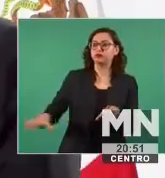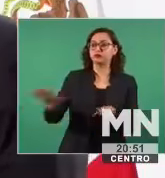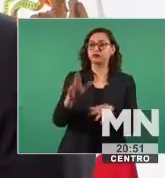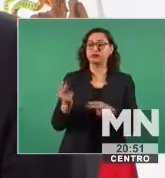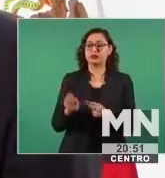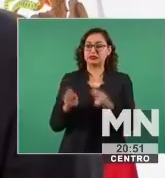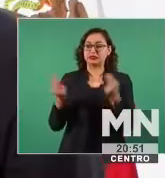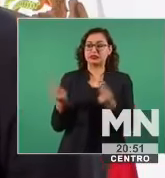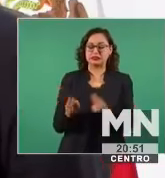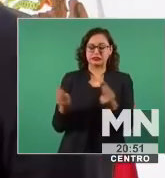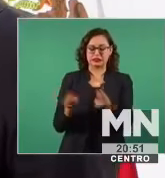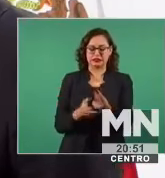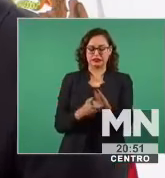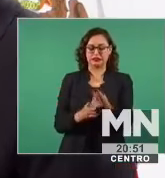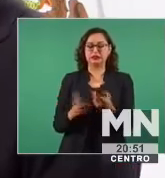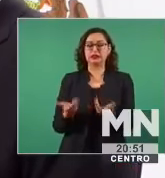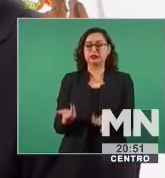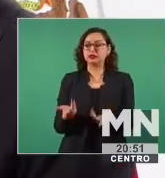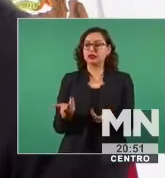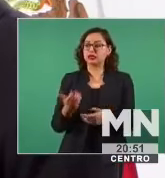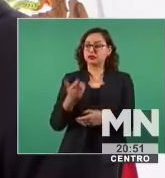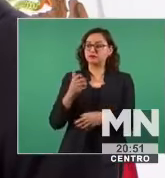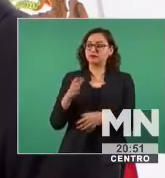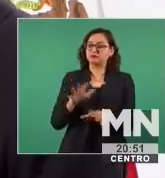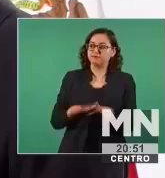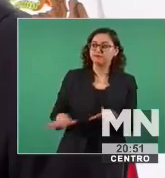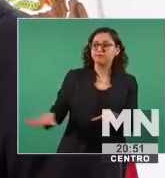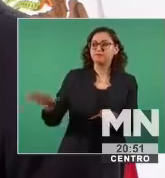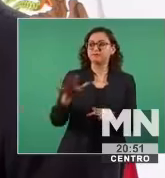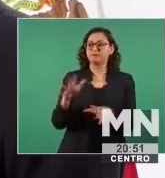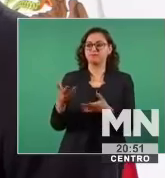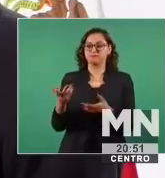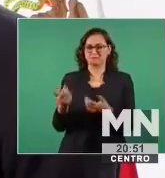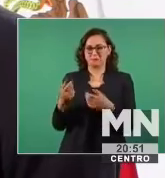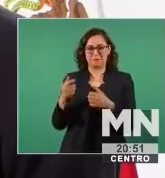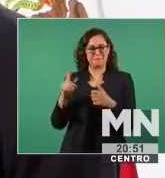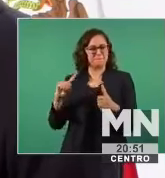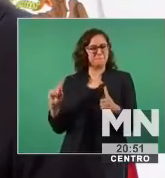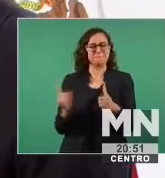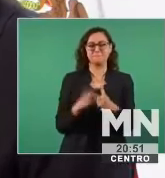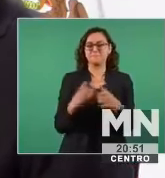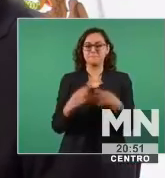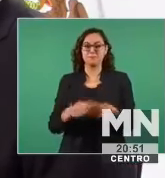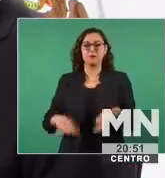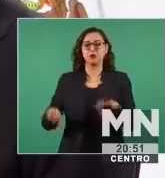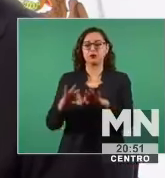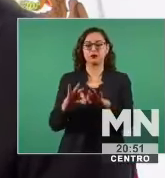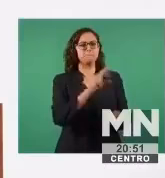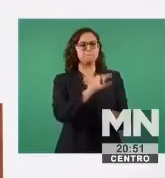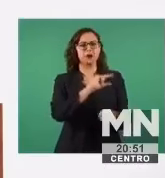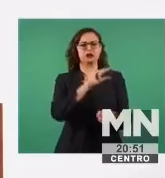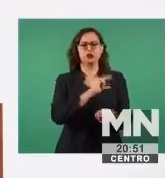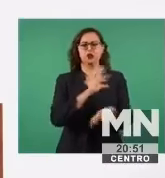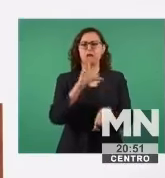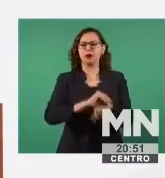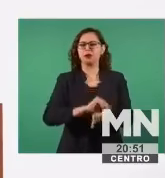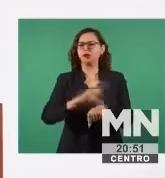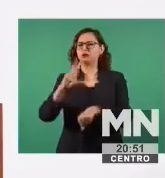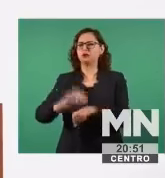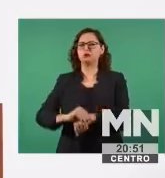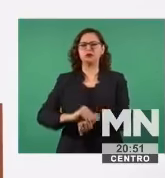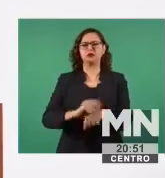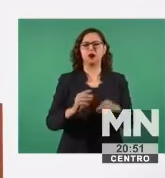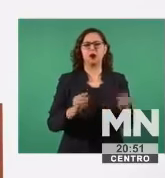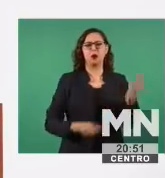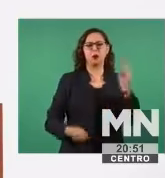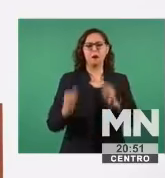están en boga. Uh-huh. En términos objetivos, pues da un informe de acuerdo a lo que ha estado haciendo y lo que se considera que está